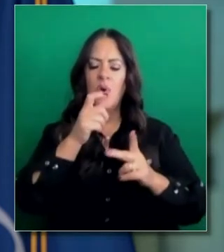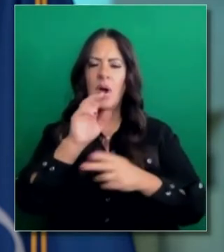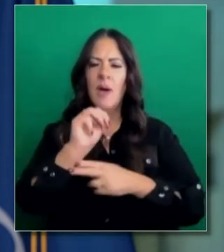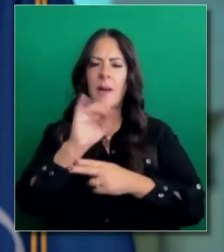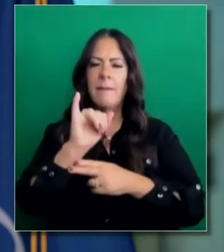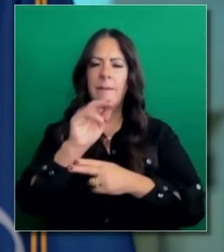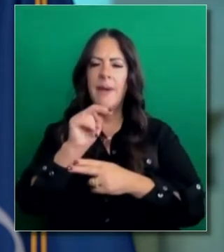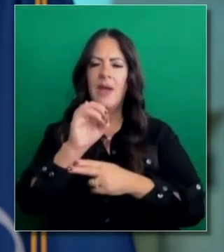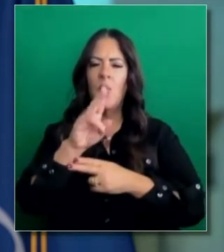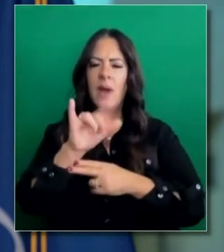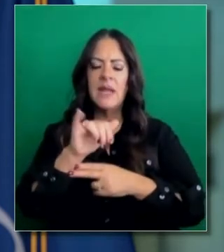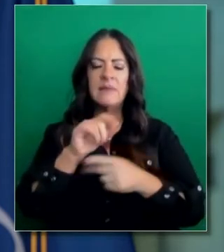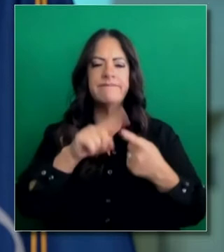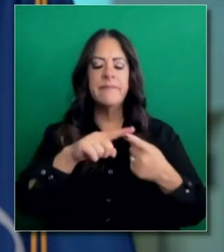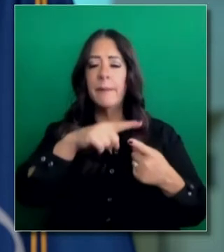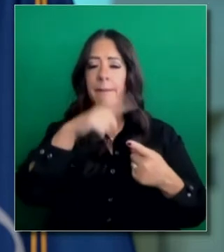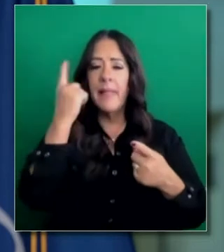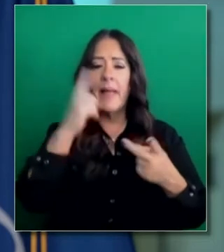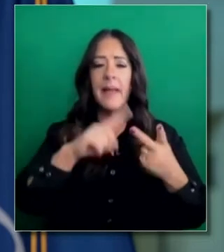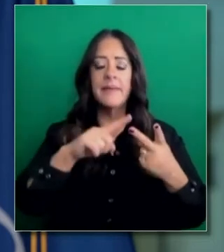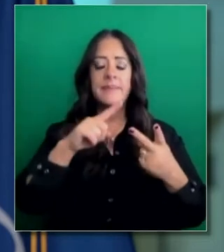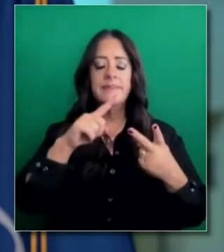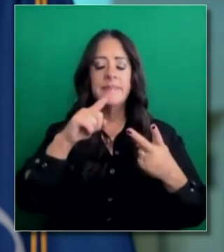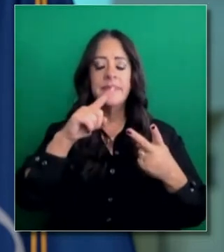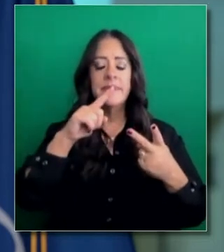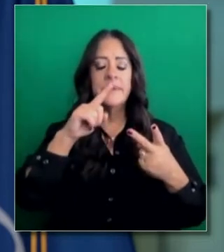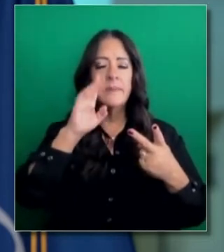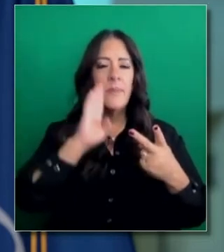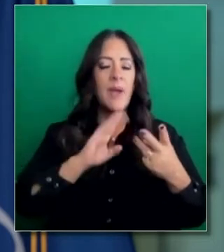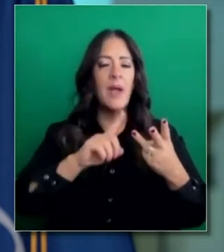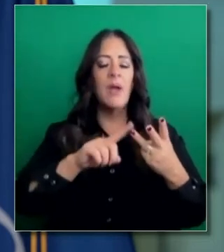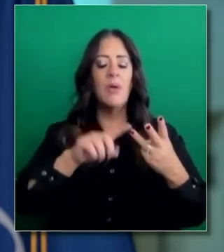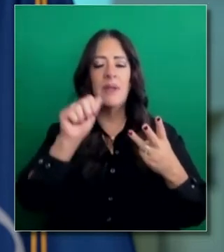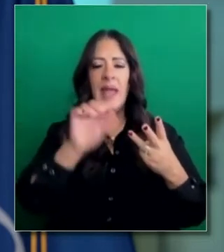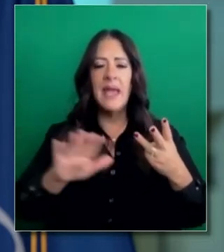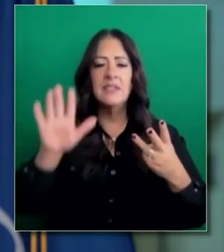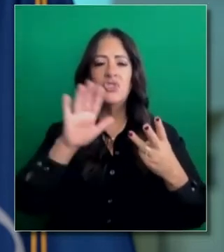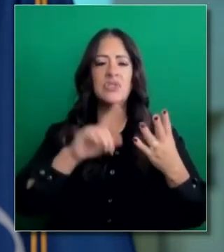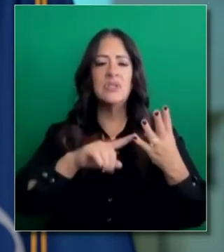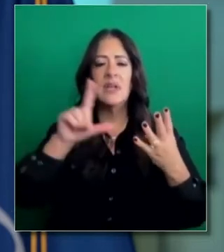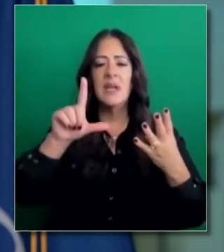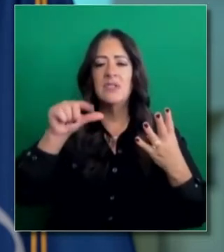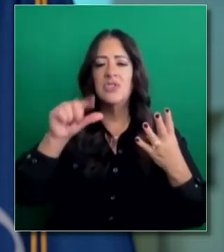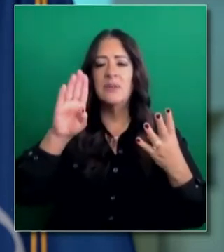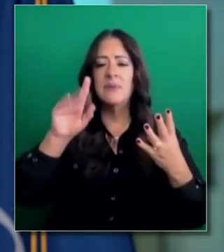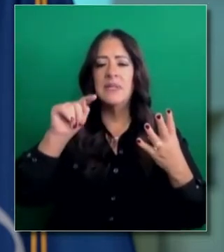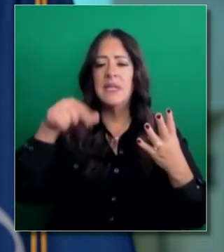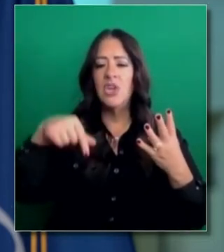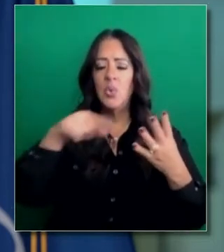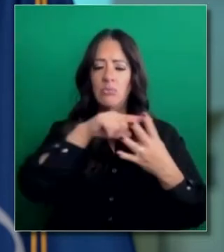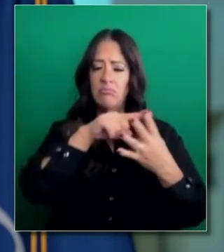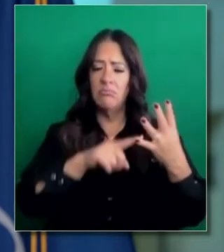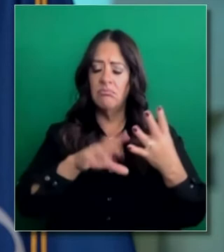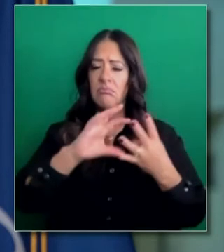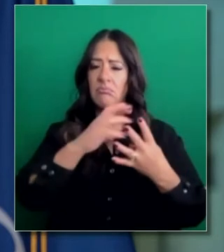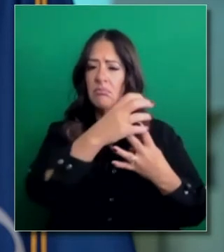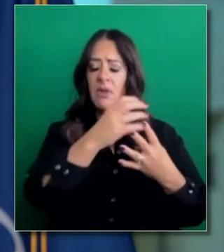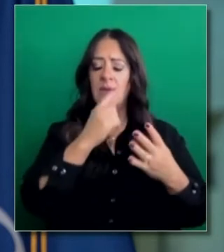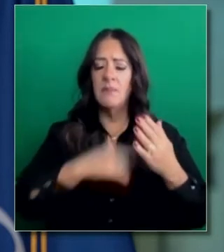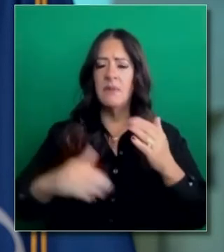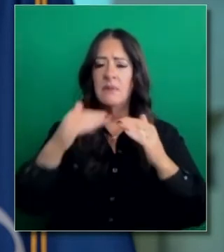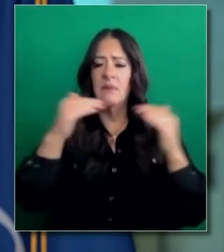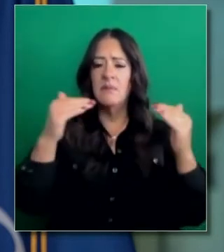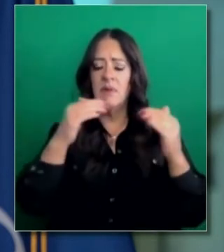para ver cuál es el desglose entre asiáticos afroamericanos en cuanto al impacto que están sufriendo